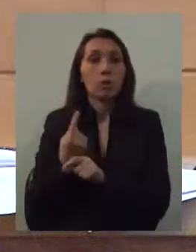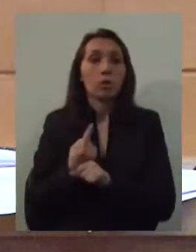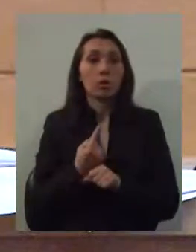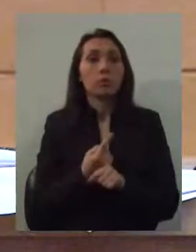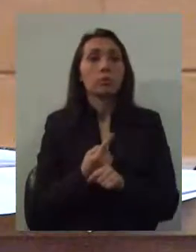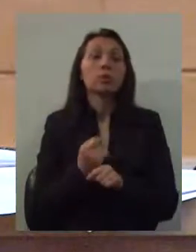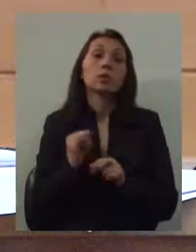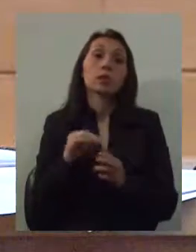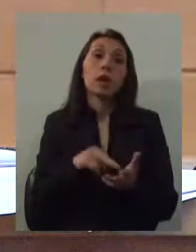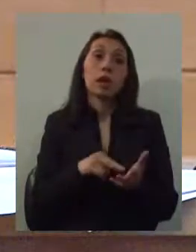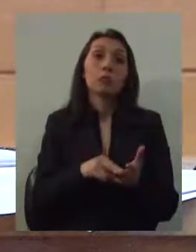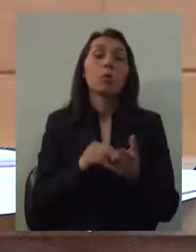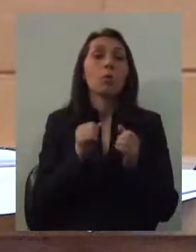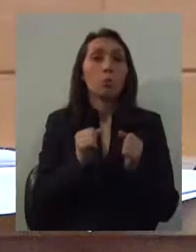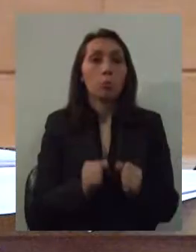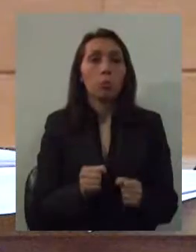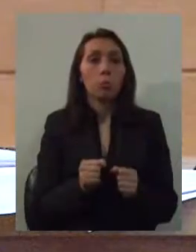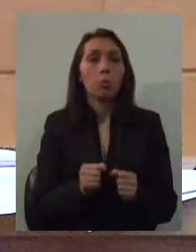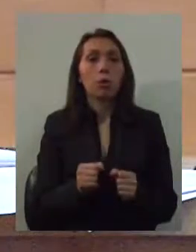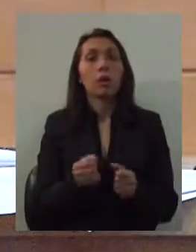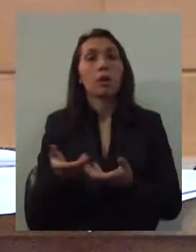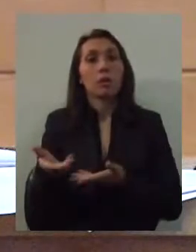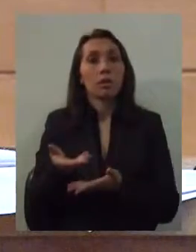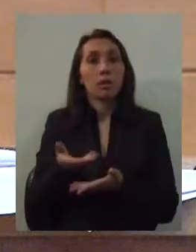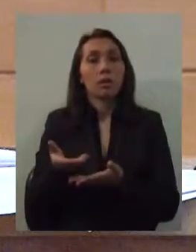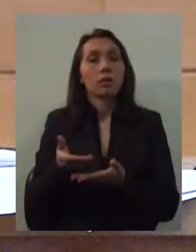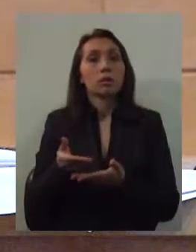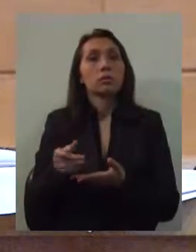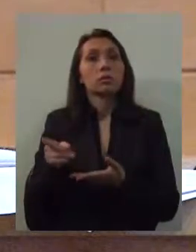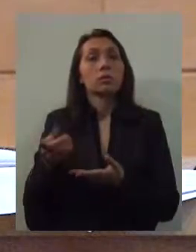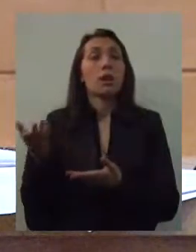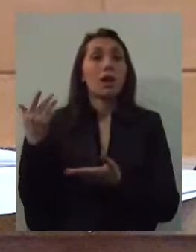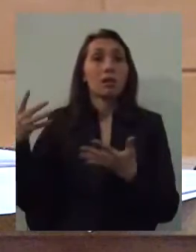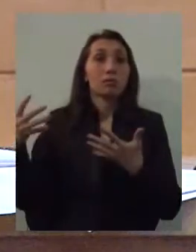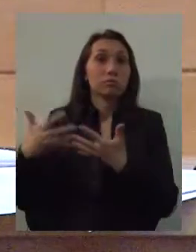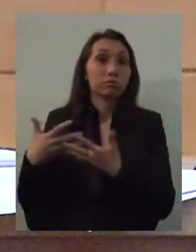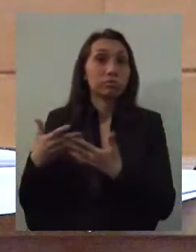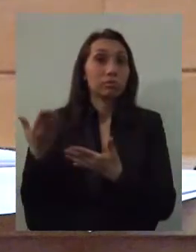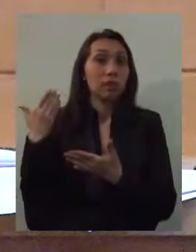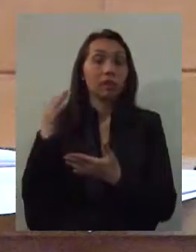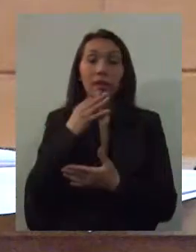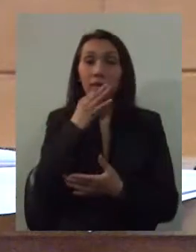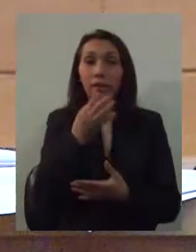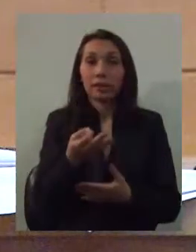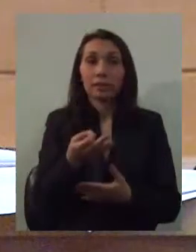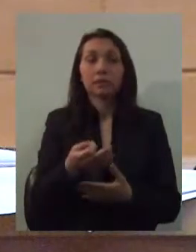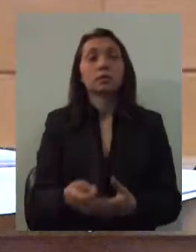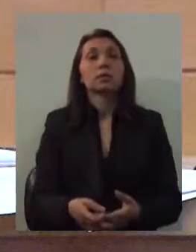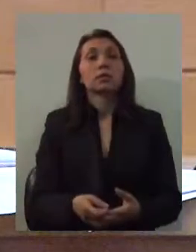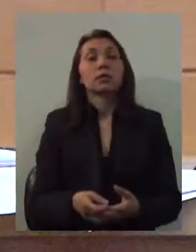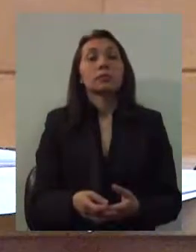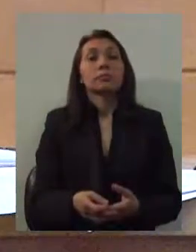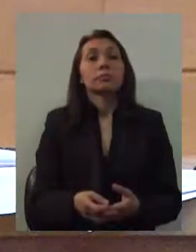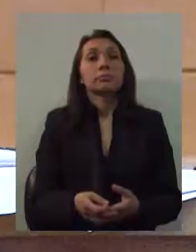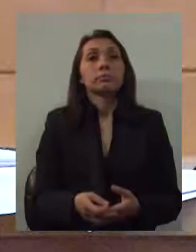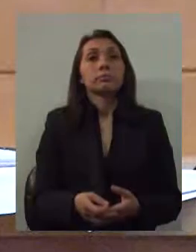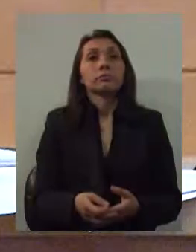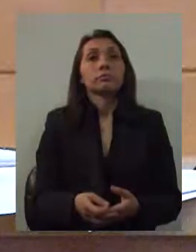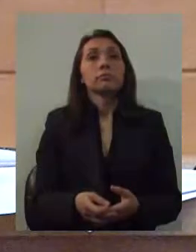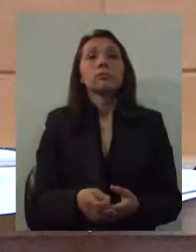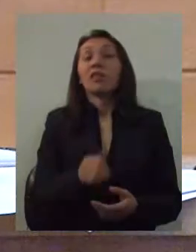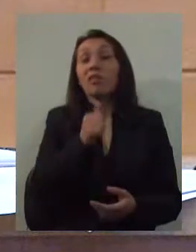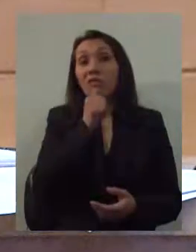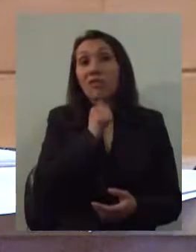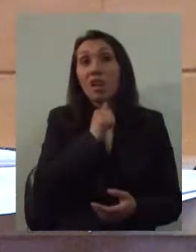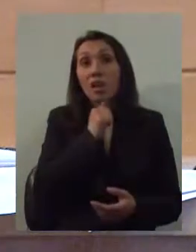y que espero poder entroncar con lo que se ha expresado recién, es que a falta